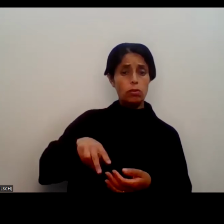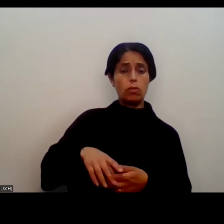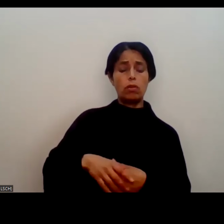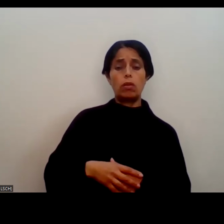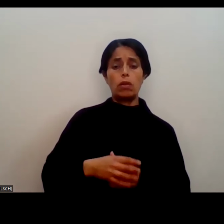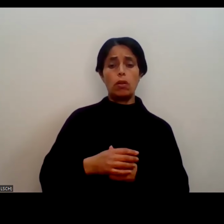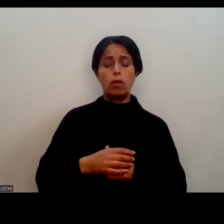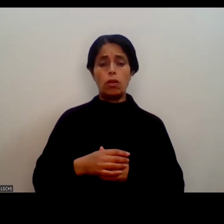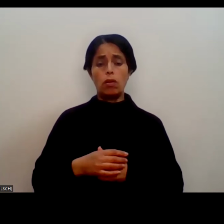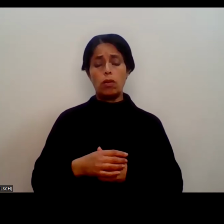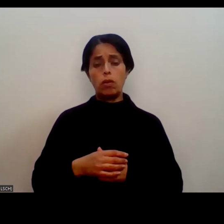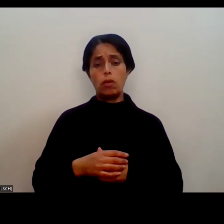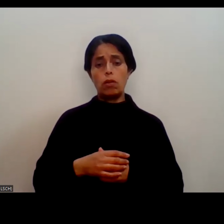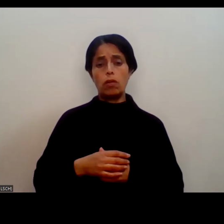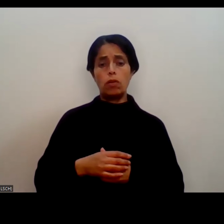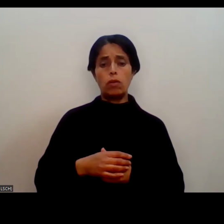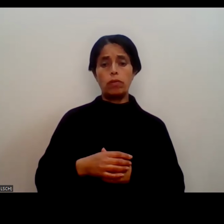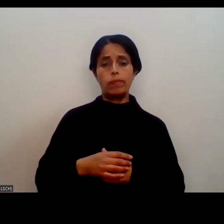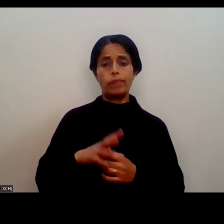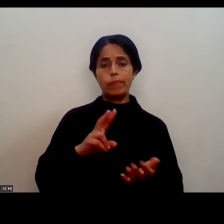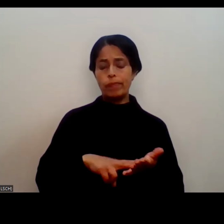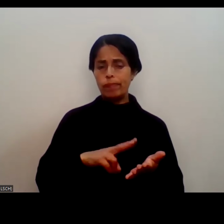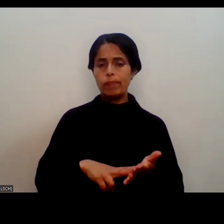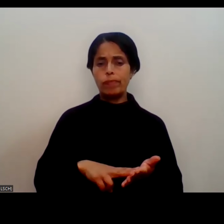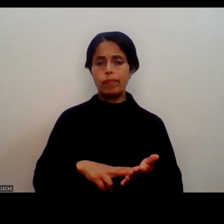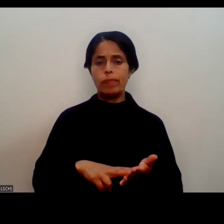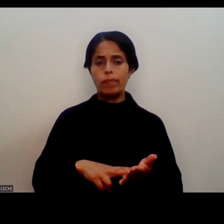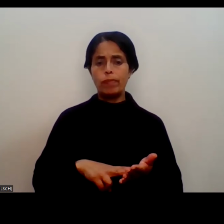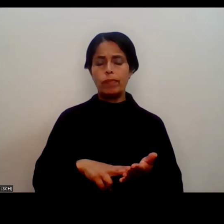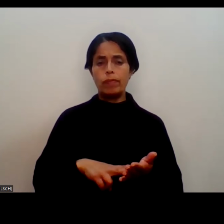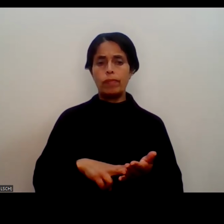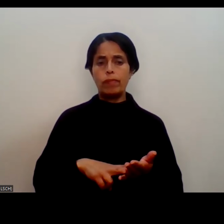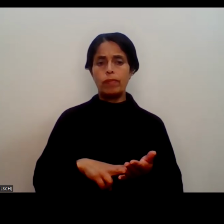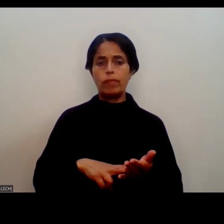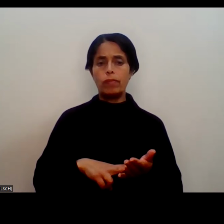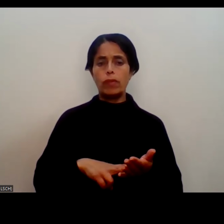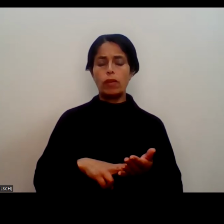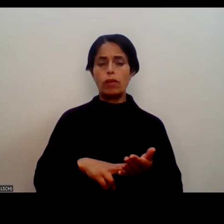porque en realidad la cosmogonía